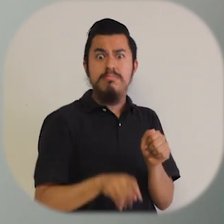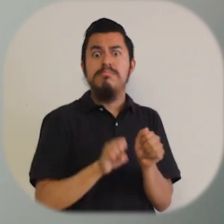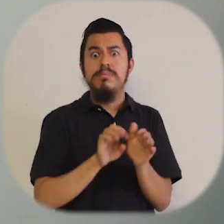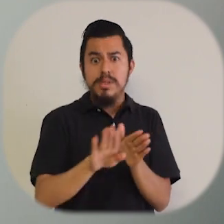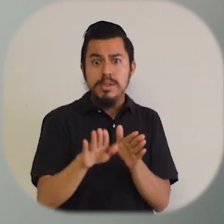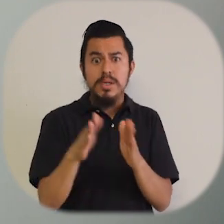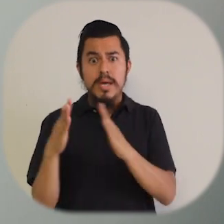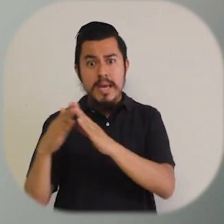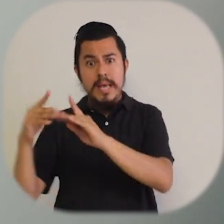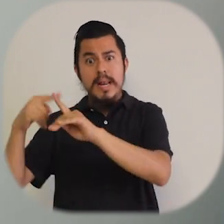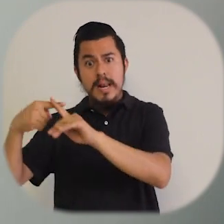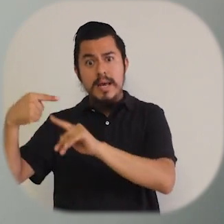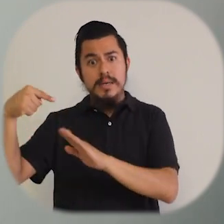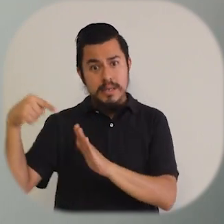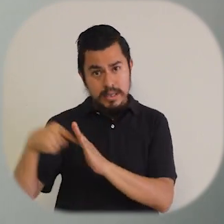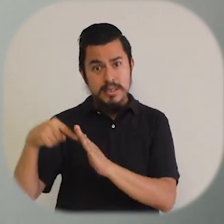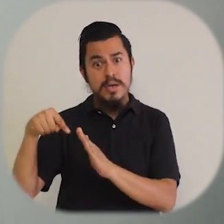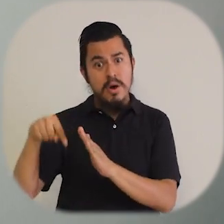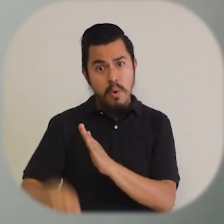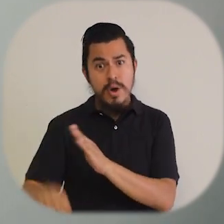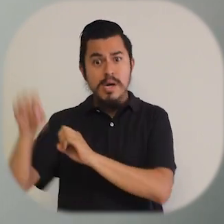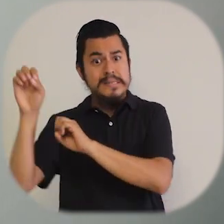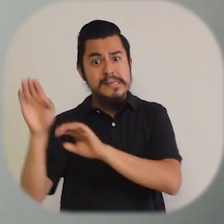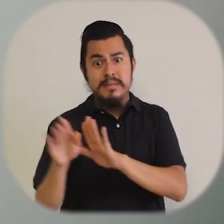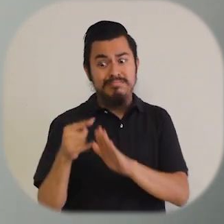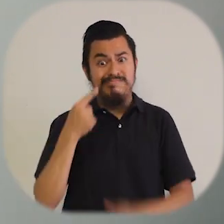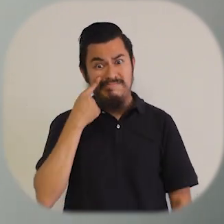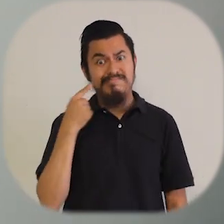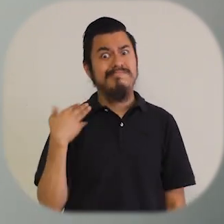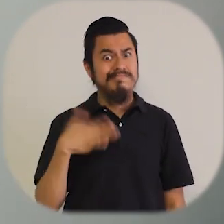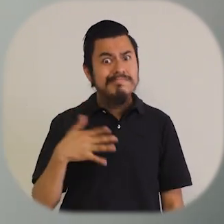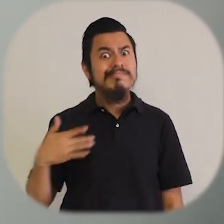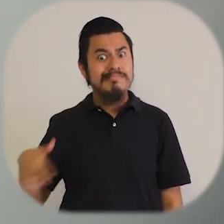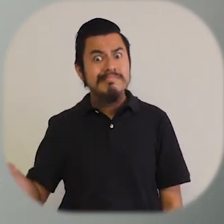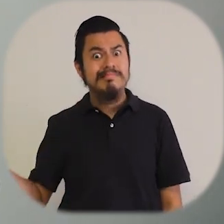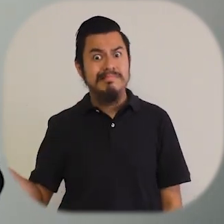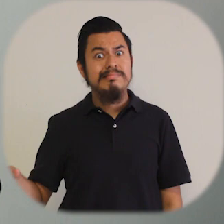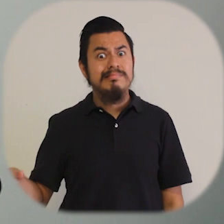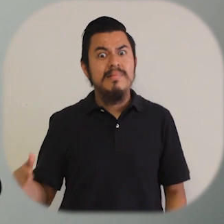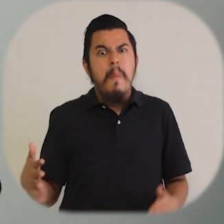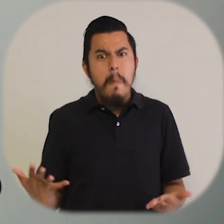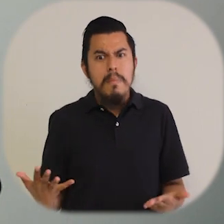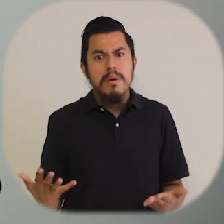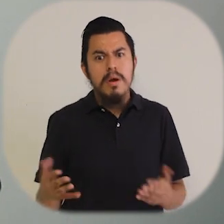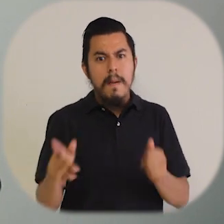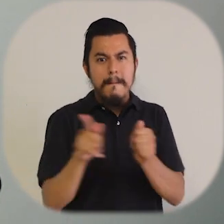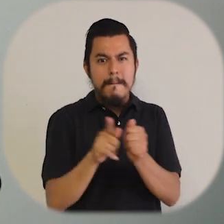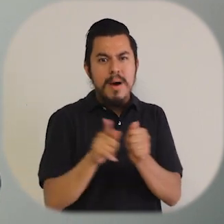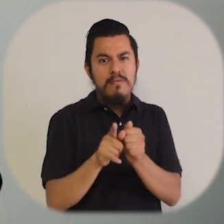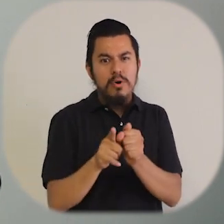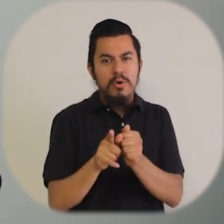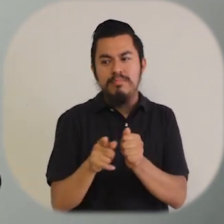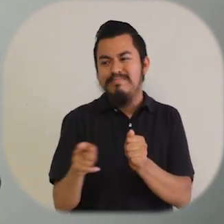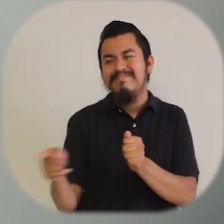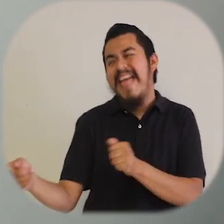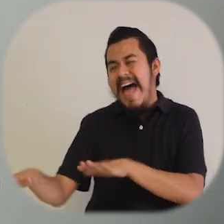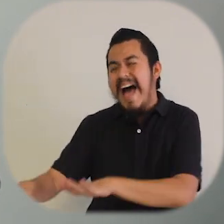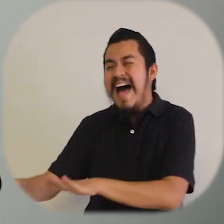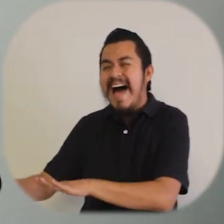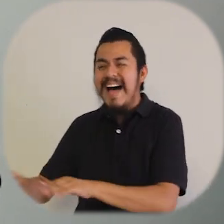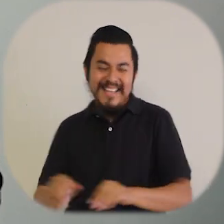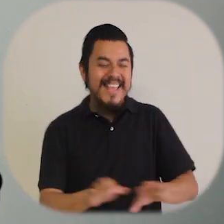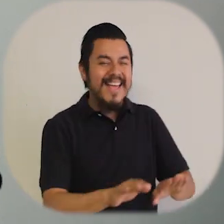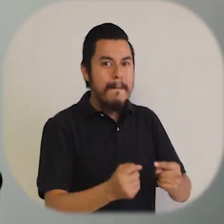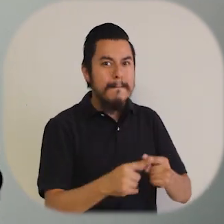siendo anatema. Es algo más grave de lo que pensamos. El apóstol Pablo en lo demás podía ser flexible, pero en el evangelio no. Nunca